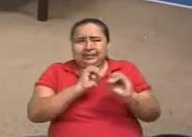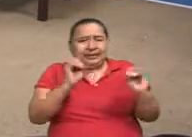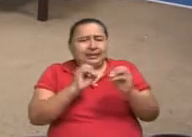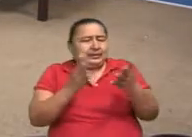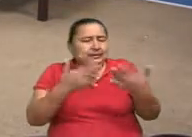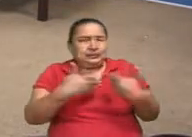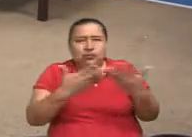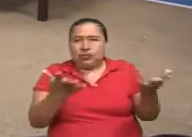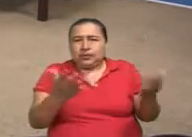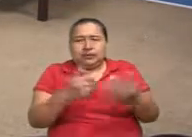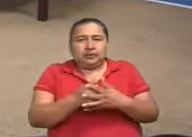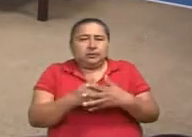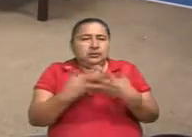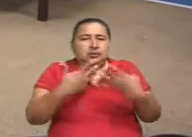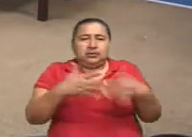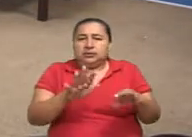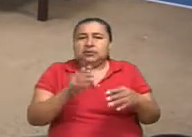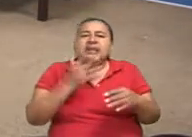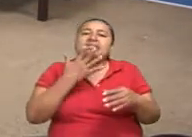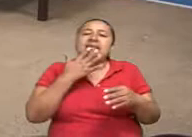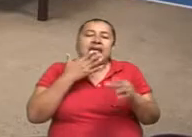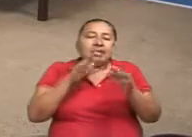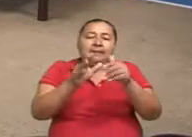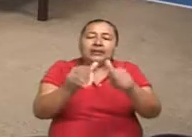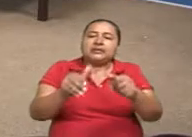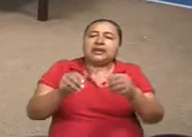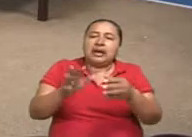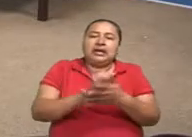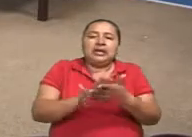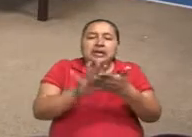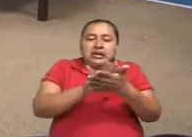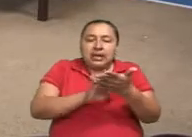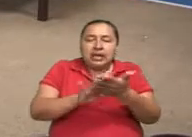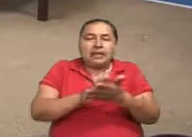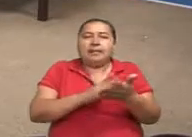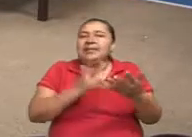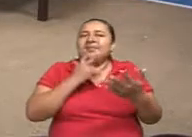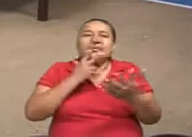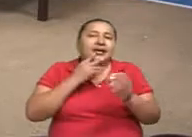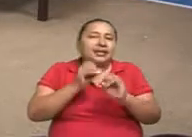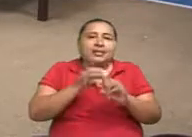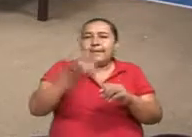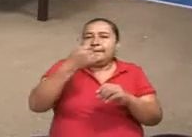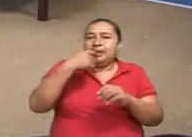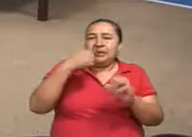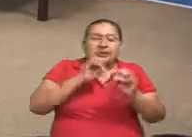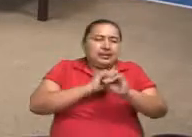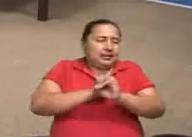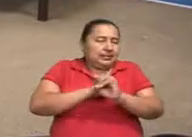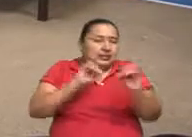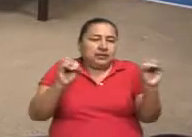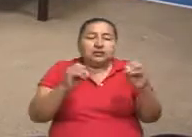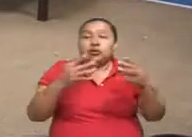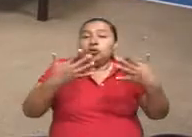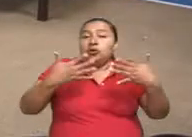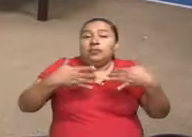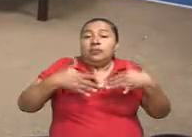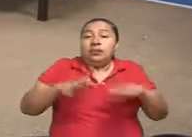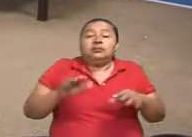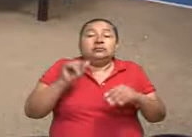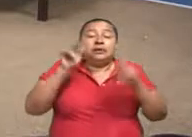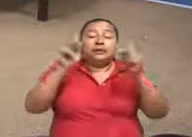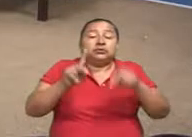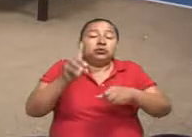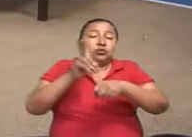hay. Es un proceso ni natural. Ni masajito, ni cremita. Ni pastillita, ni nada. Esto tiene que ser el